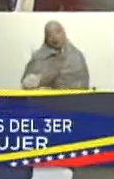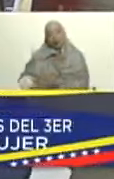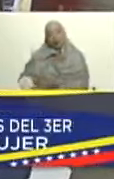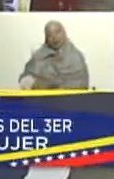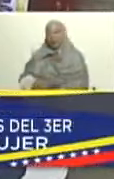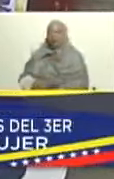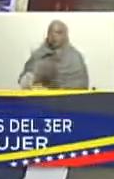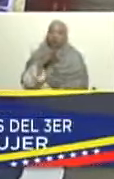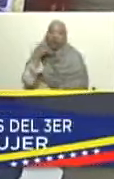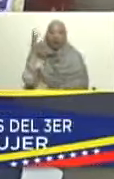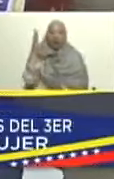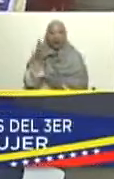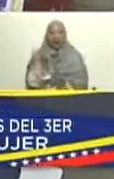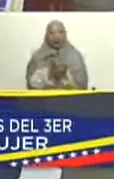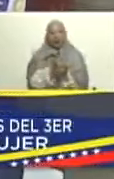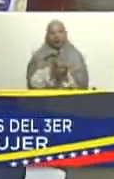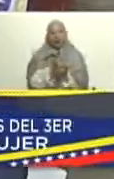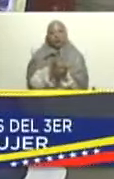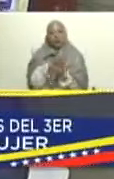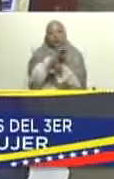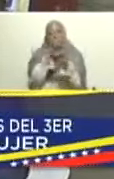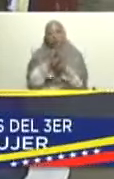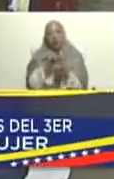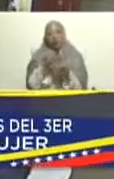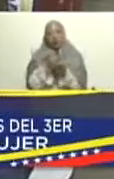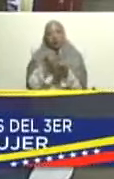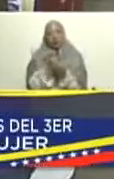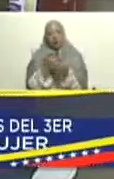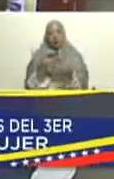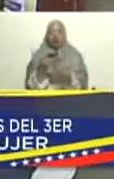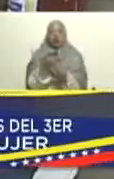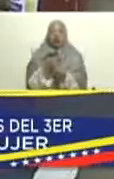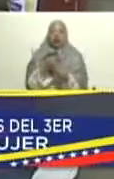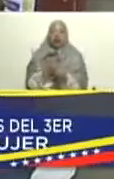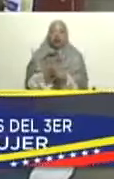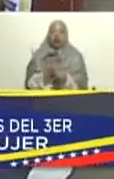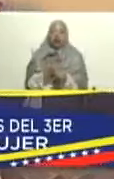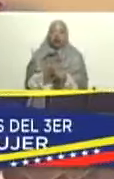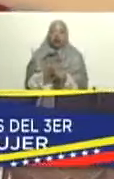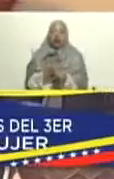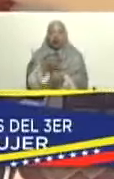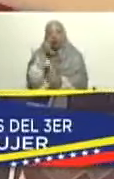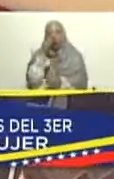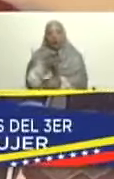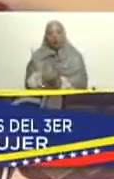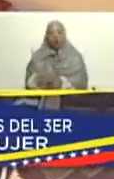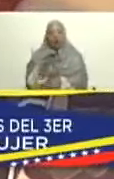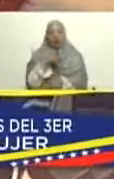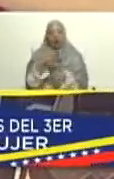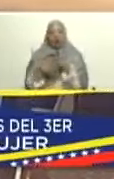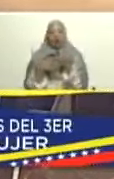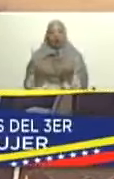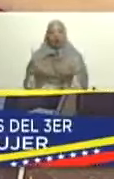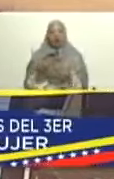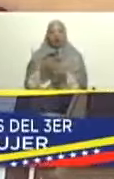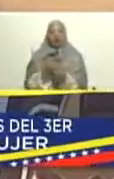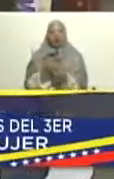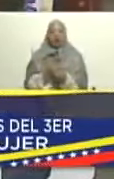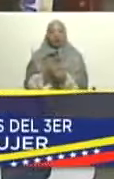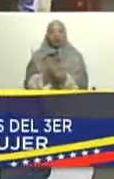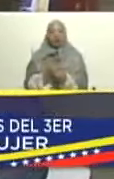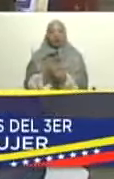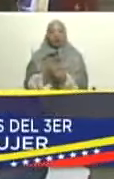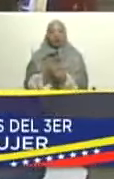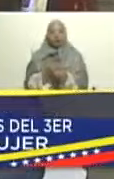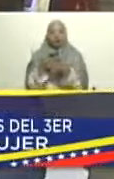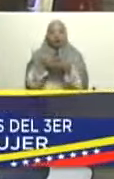te bendiga. De verdad que estoy feliz por haber estado aquí, por esta oportunidad que me están dando y aquí salir. Sigan adelante, claro, con mucha fuerza y cuenten